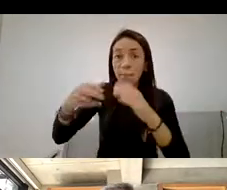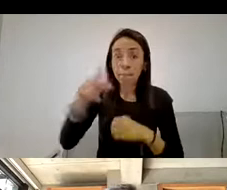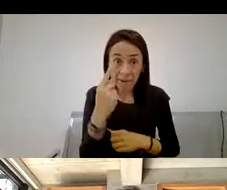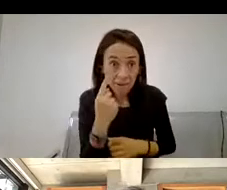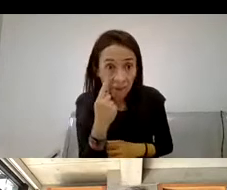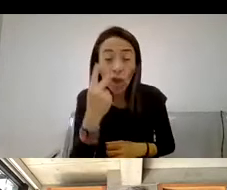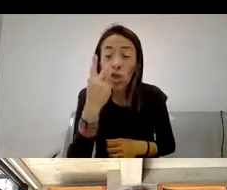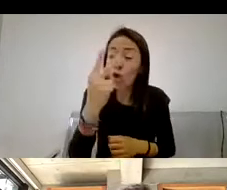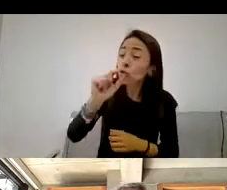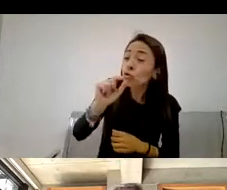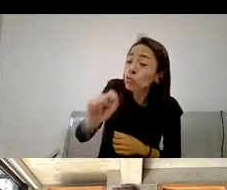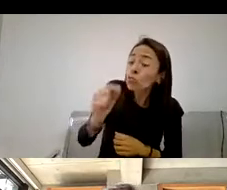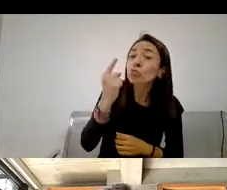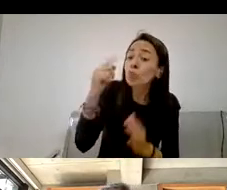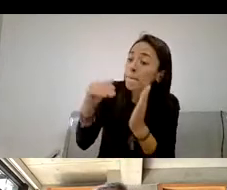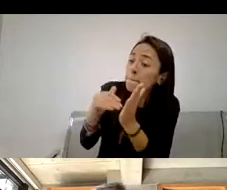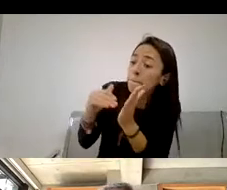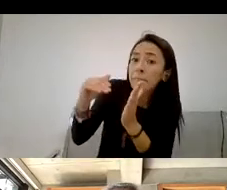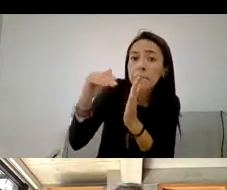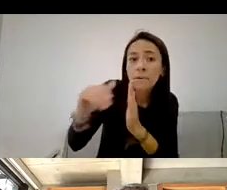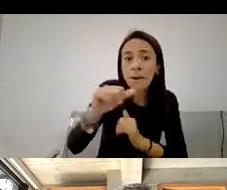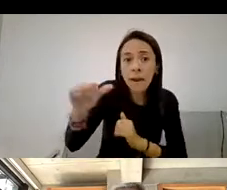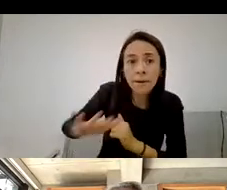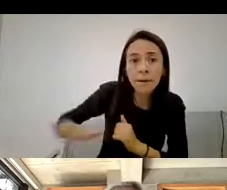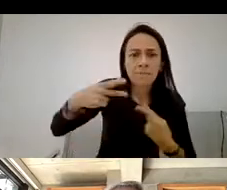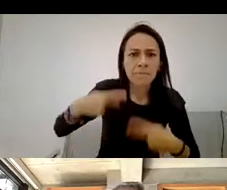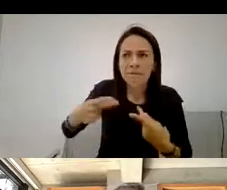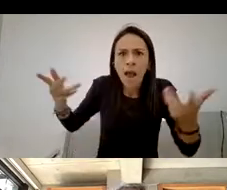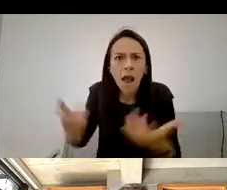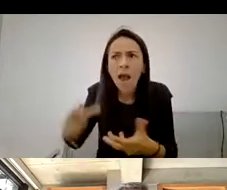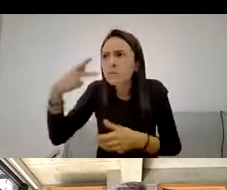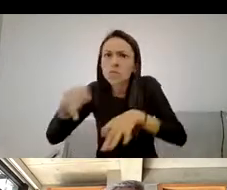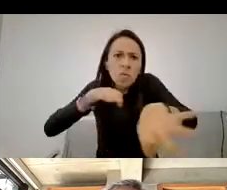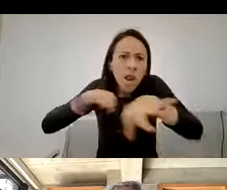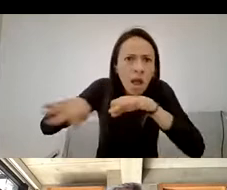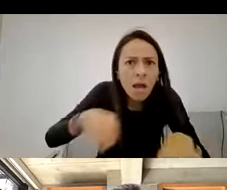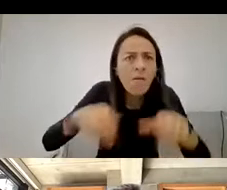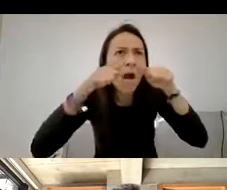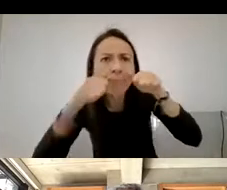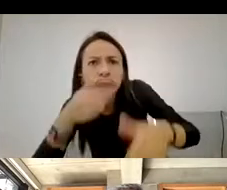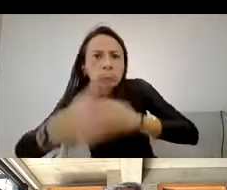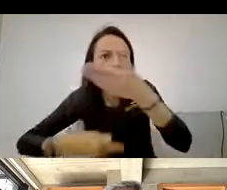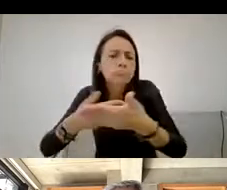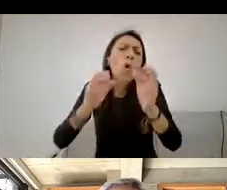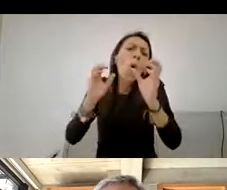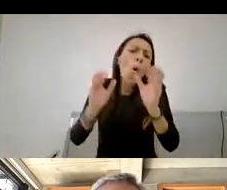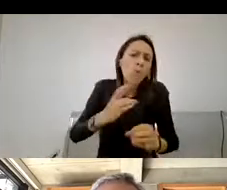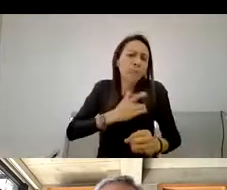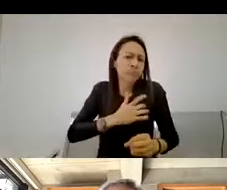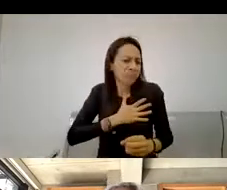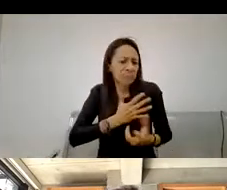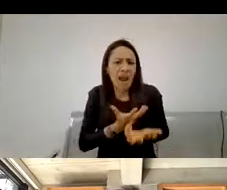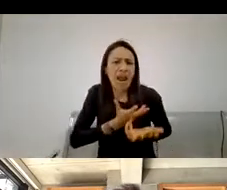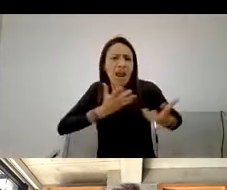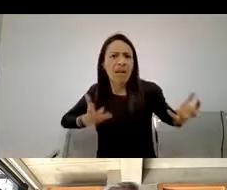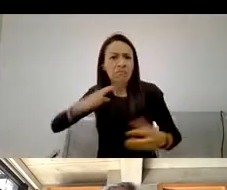de personas que dan algún tipo de servicio, trabajo, tiempo voluntario a las organizaciones, ya es todo